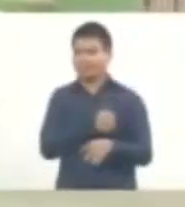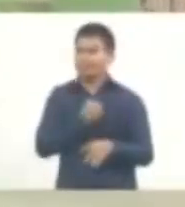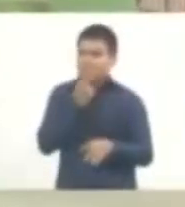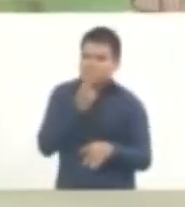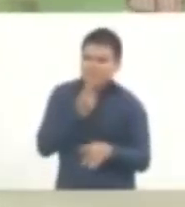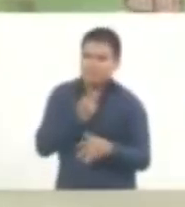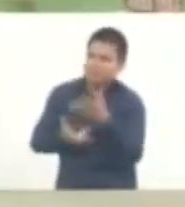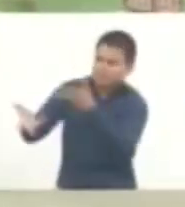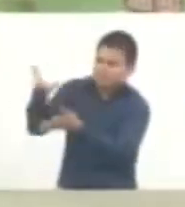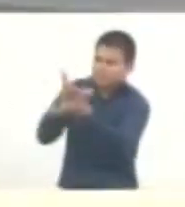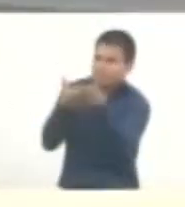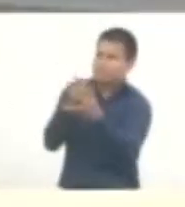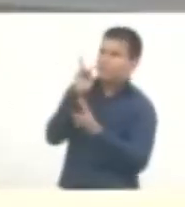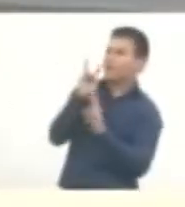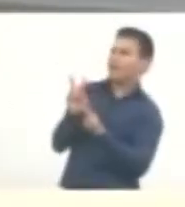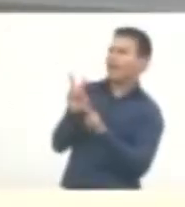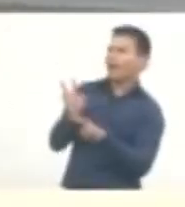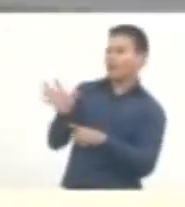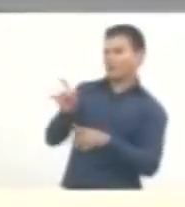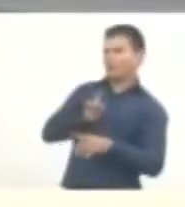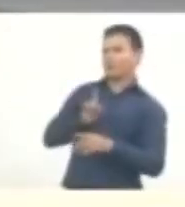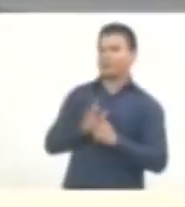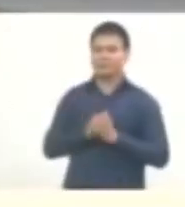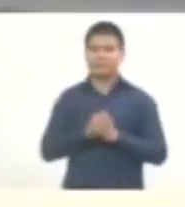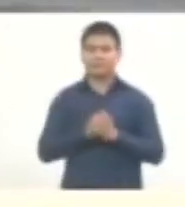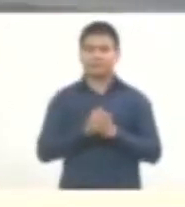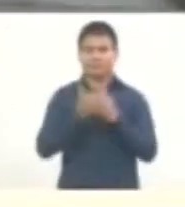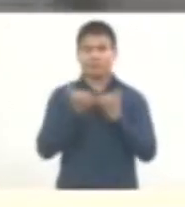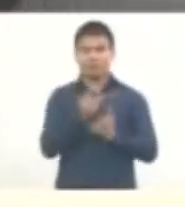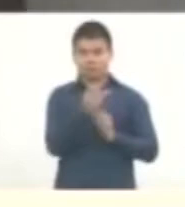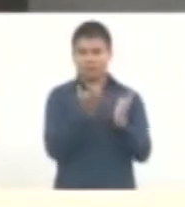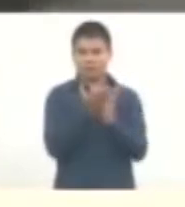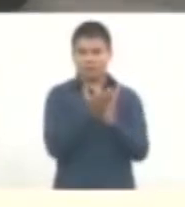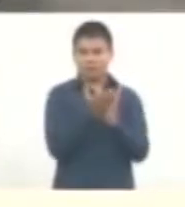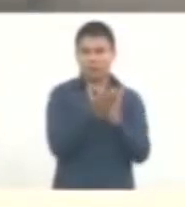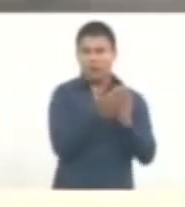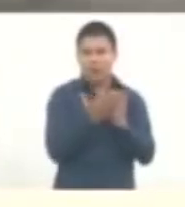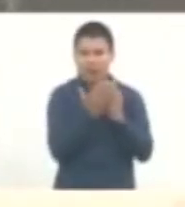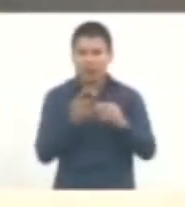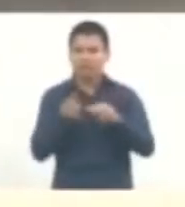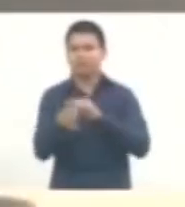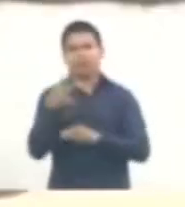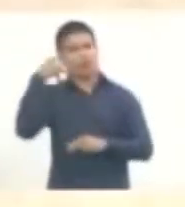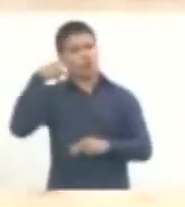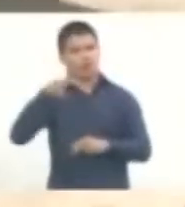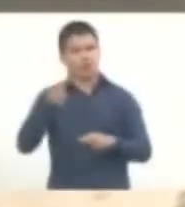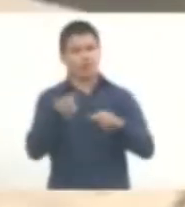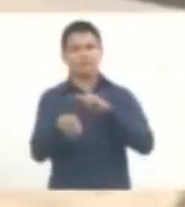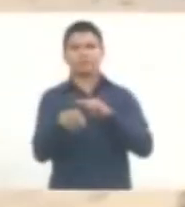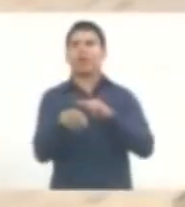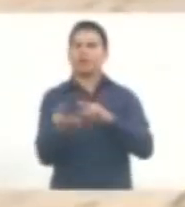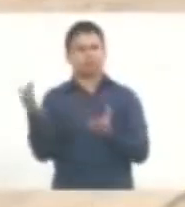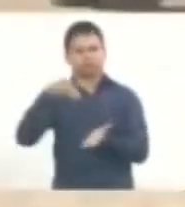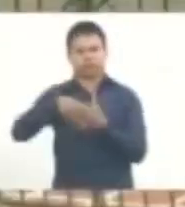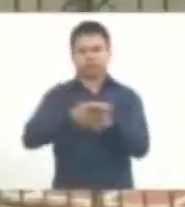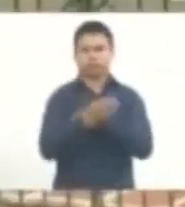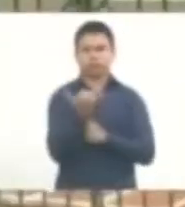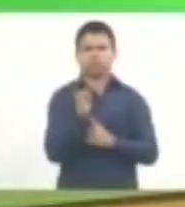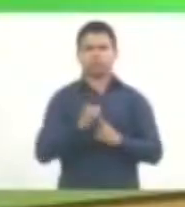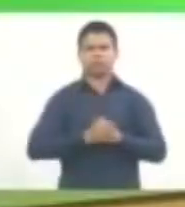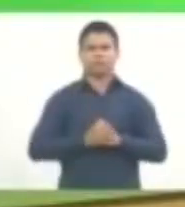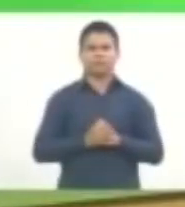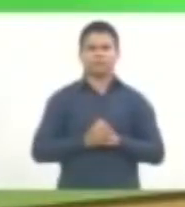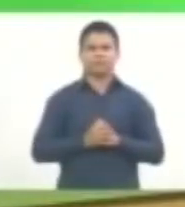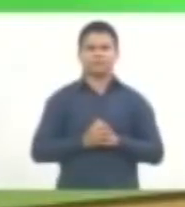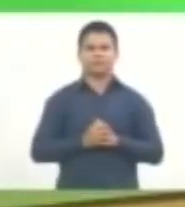150 estudiantes de este colegio quienes se vieron afectados por la suspensión de las clases durante 2 días, pero que hoy regresaron a la normalidad.